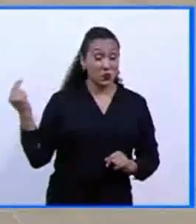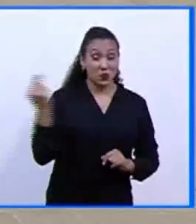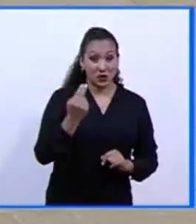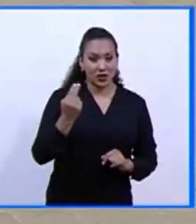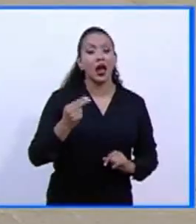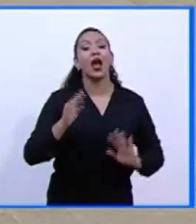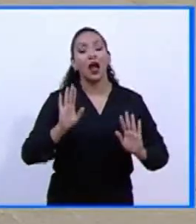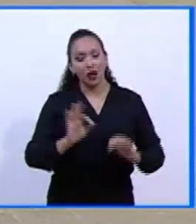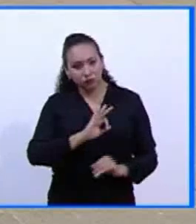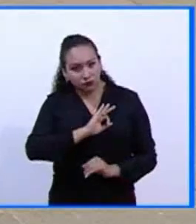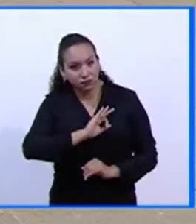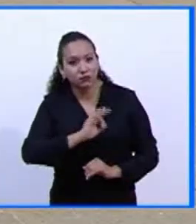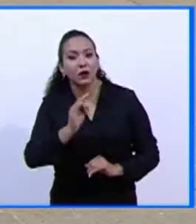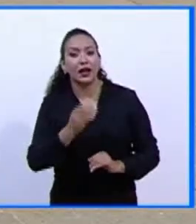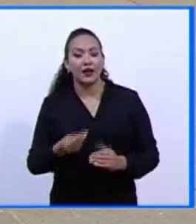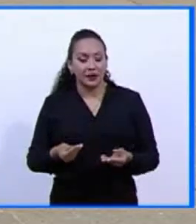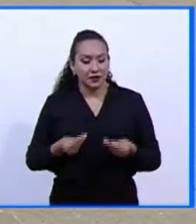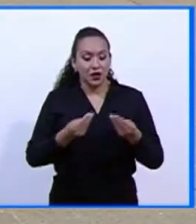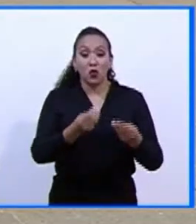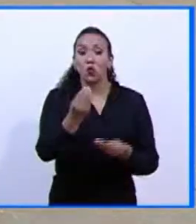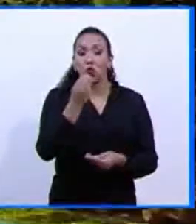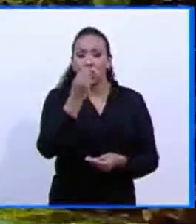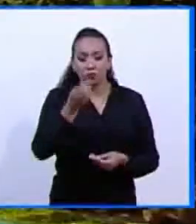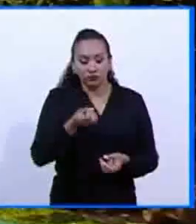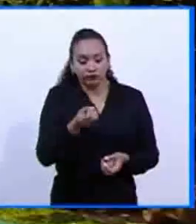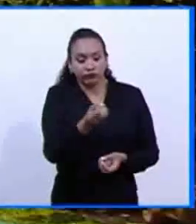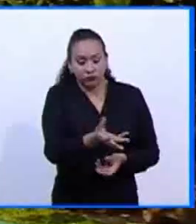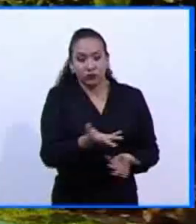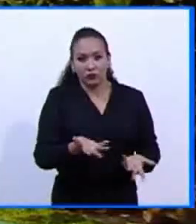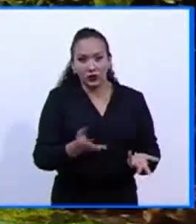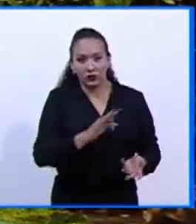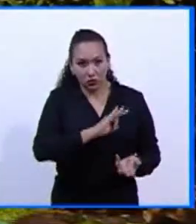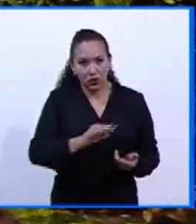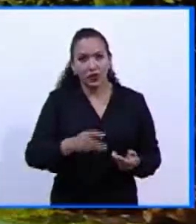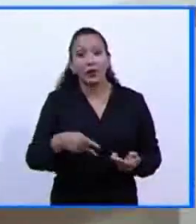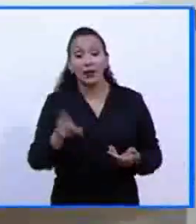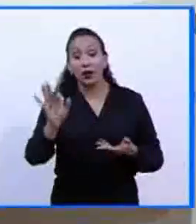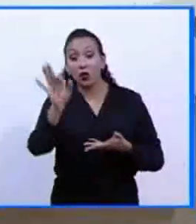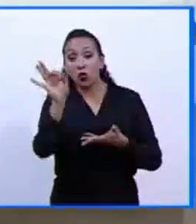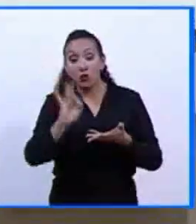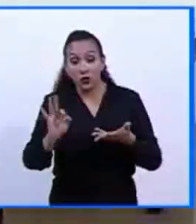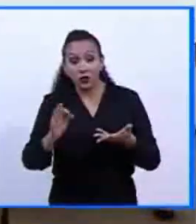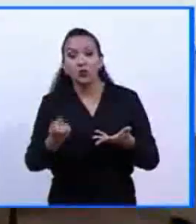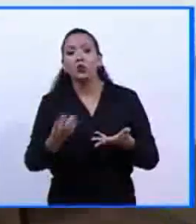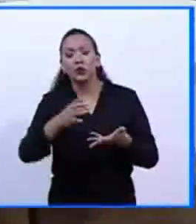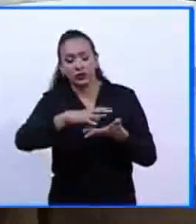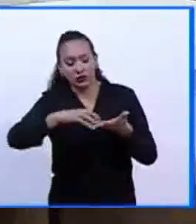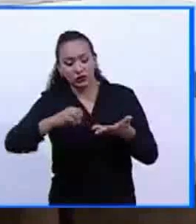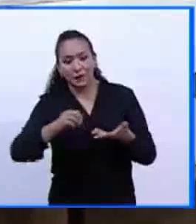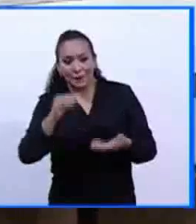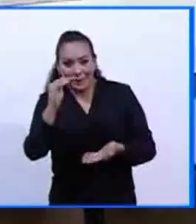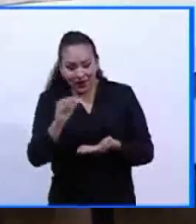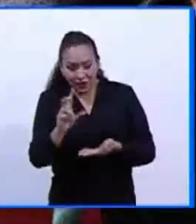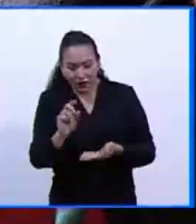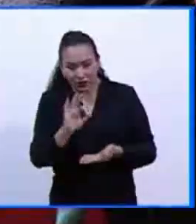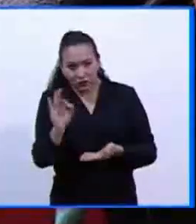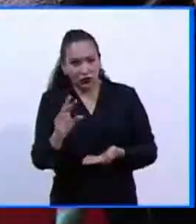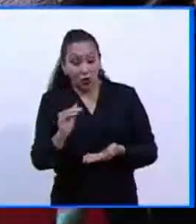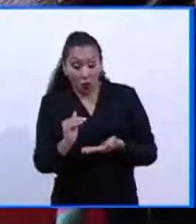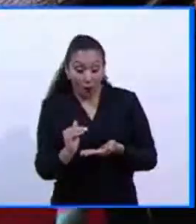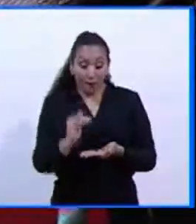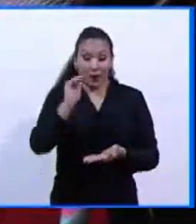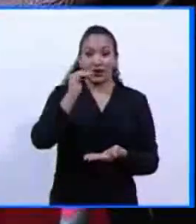podrán decretarse alimentos provisionales cuyo porcentaje no podrá ser inferior al 30% ni mayor